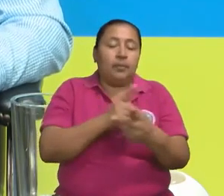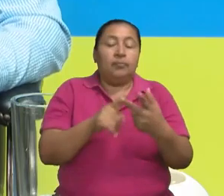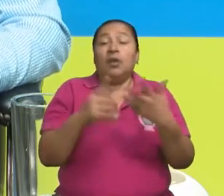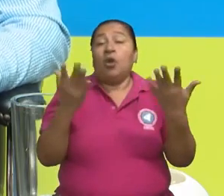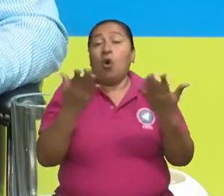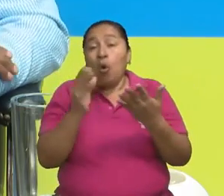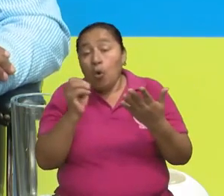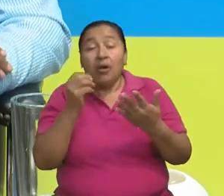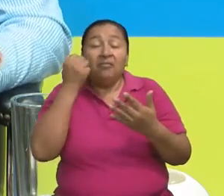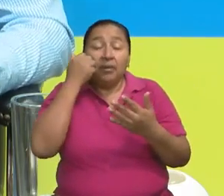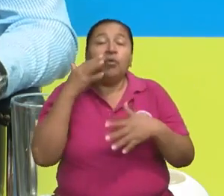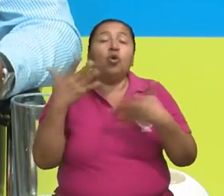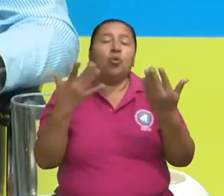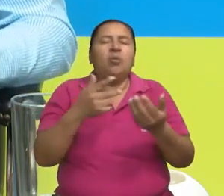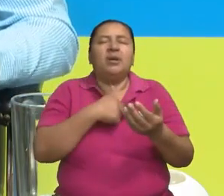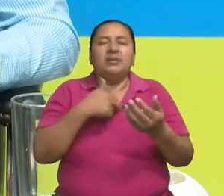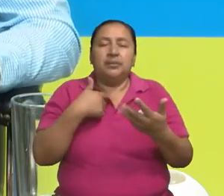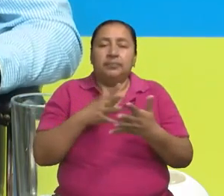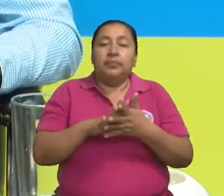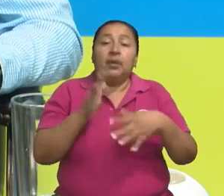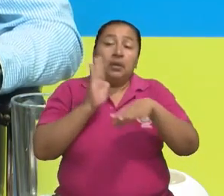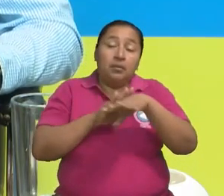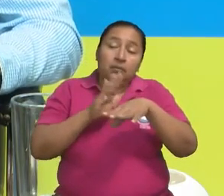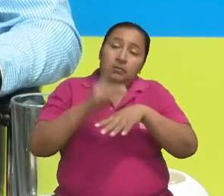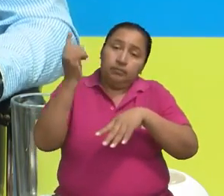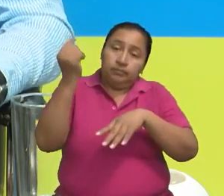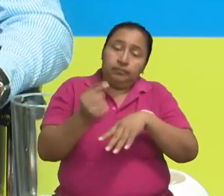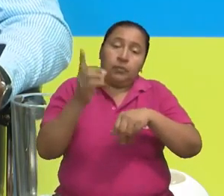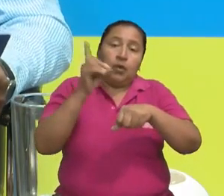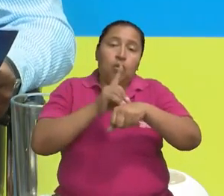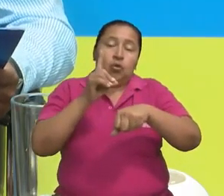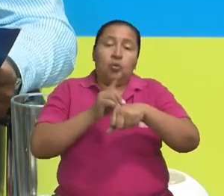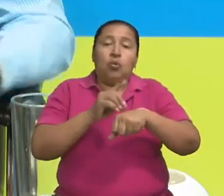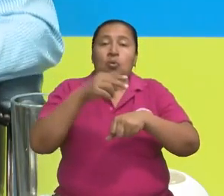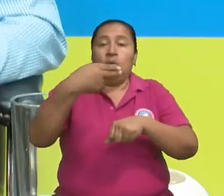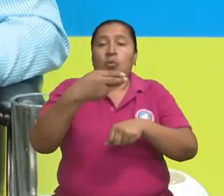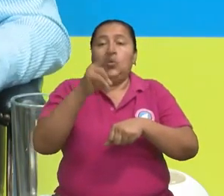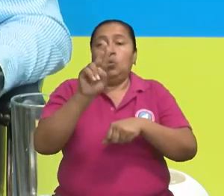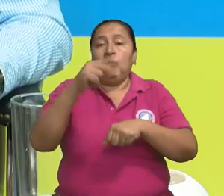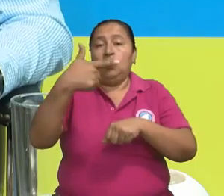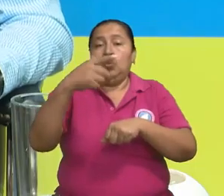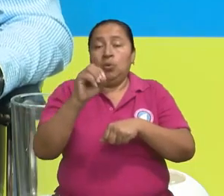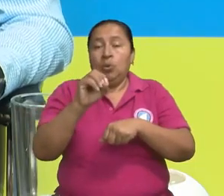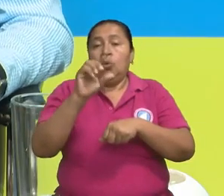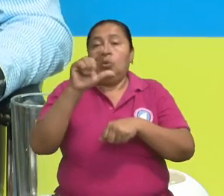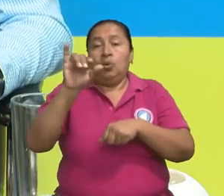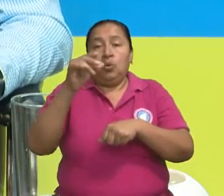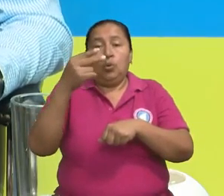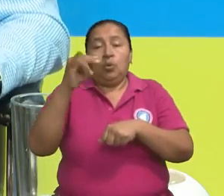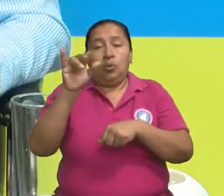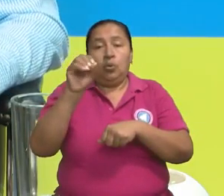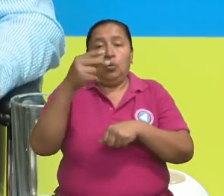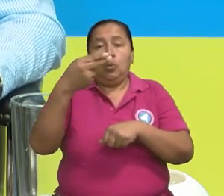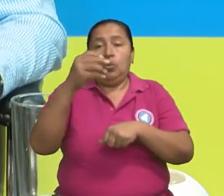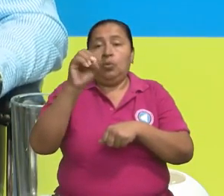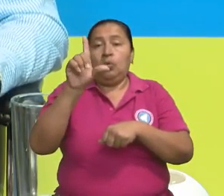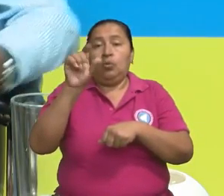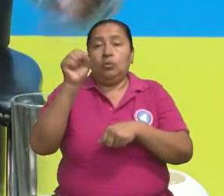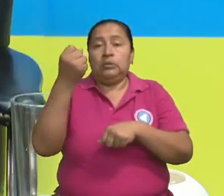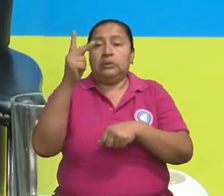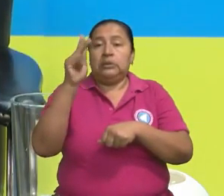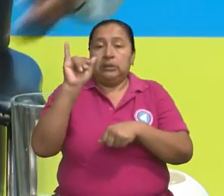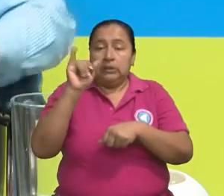tratarla ellos hemos invitado al doctor hugo jones kim quien es otro ritmo del hospital escuela antonio lenín fonseca